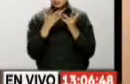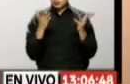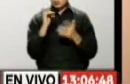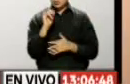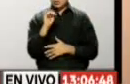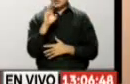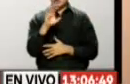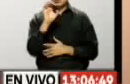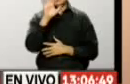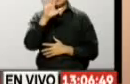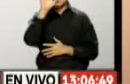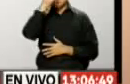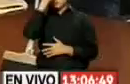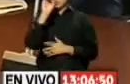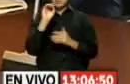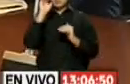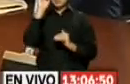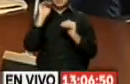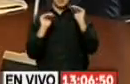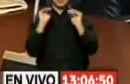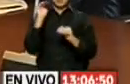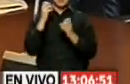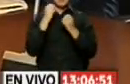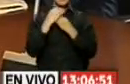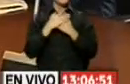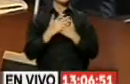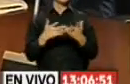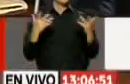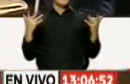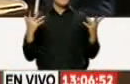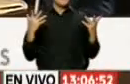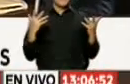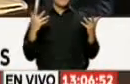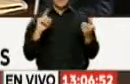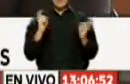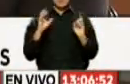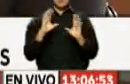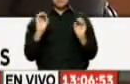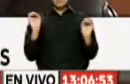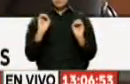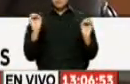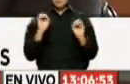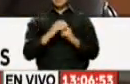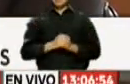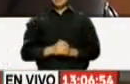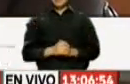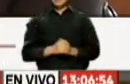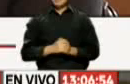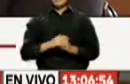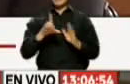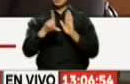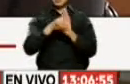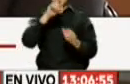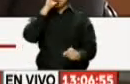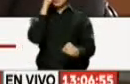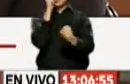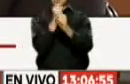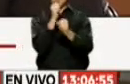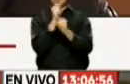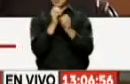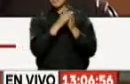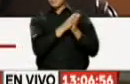INEC es del 5%. Con lo cual, en otras palabras, las cosas no han cambiado. Las políticas laborales